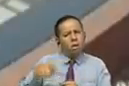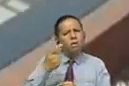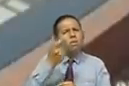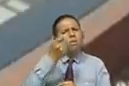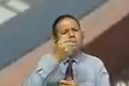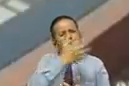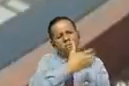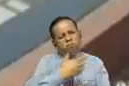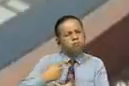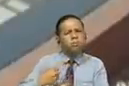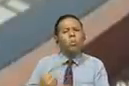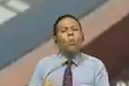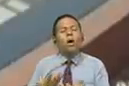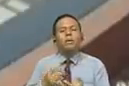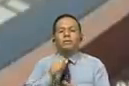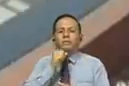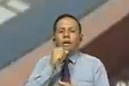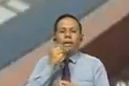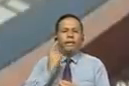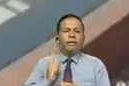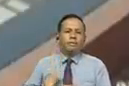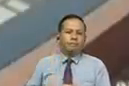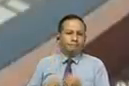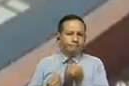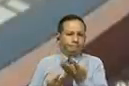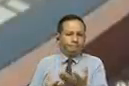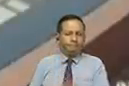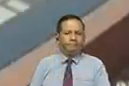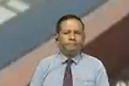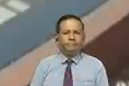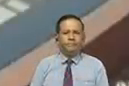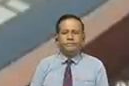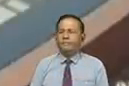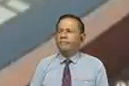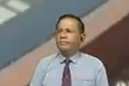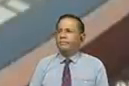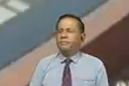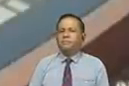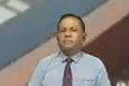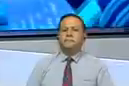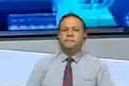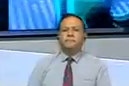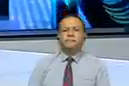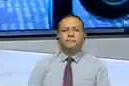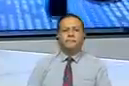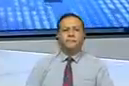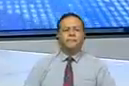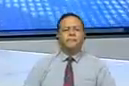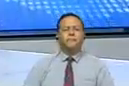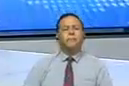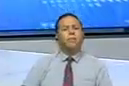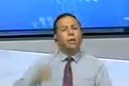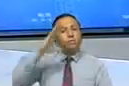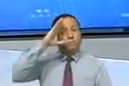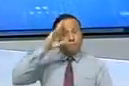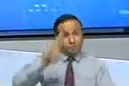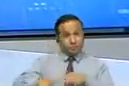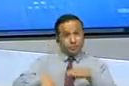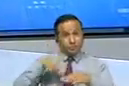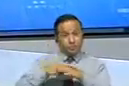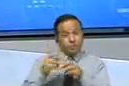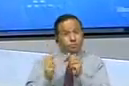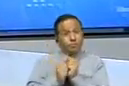dinero sustraída. Informó Eric Zambrano. La Policía Nacional y la